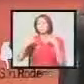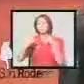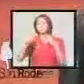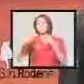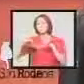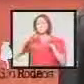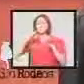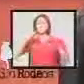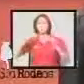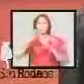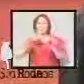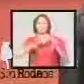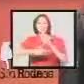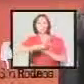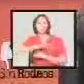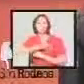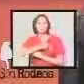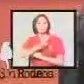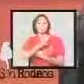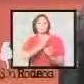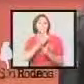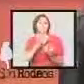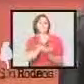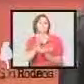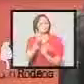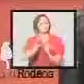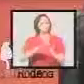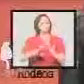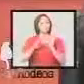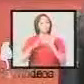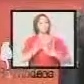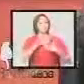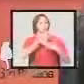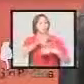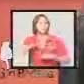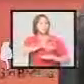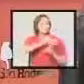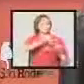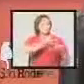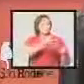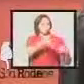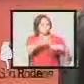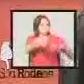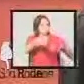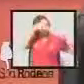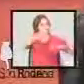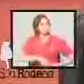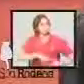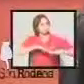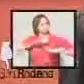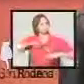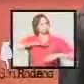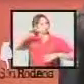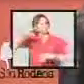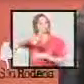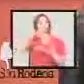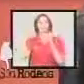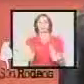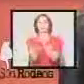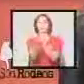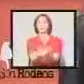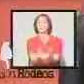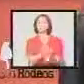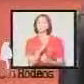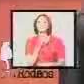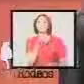opciones de autoservicio y con un modelo de atención a nuestros clientes como se lo merecen, ¿verdad? Ágiles y que sean